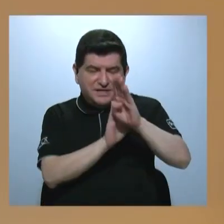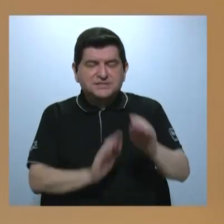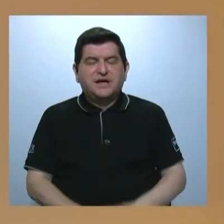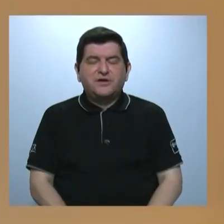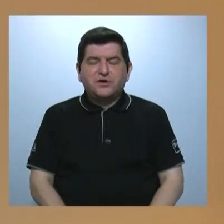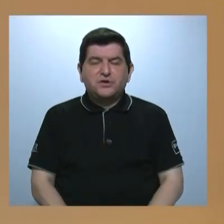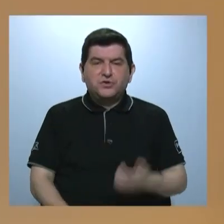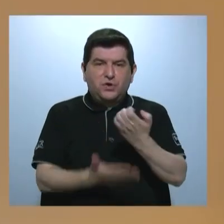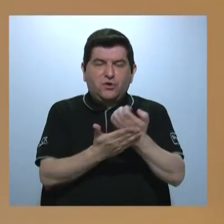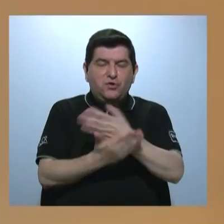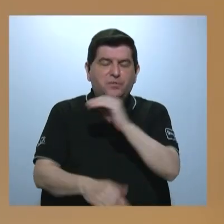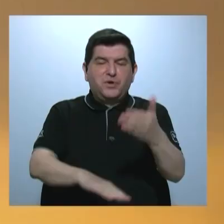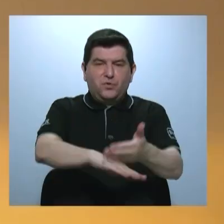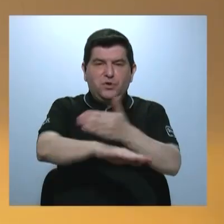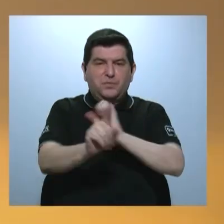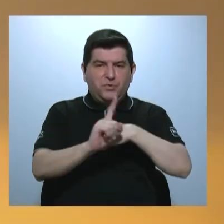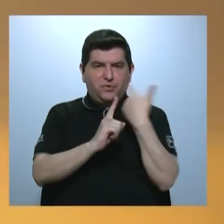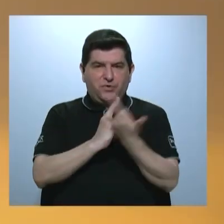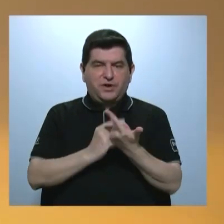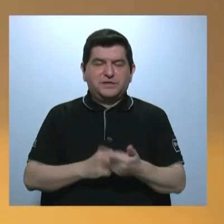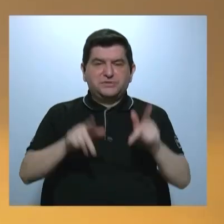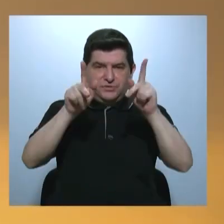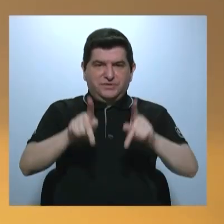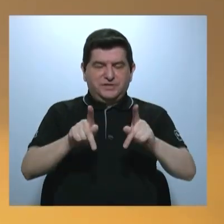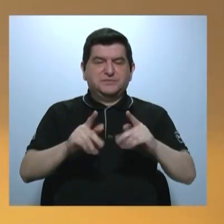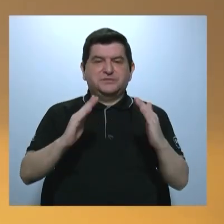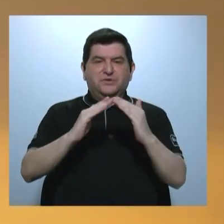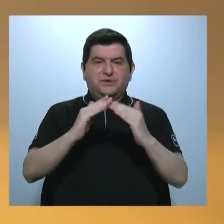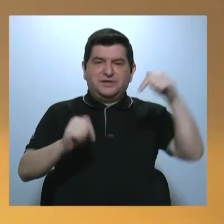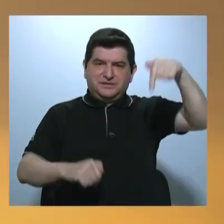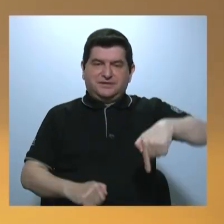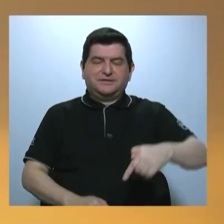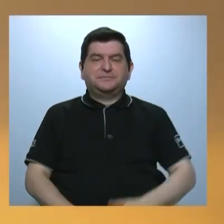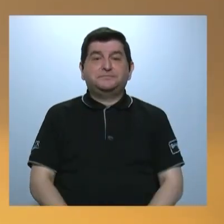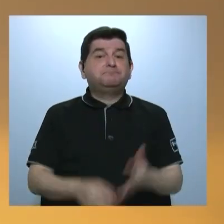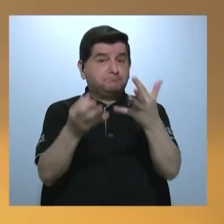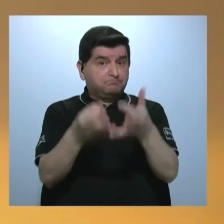social de los habitantes. Qué importante eso. Y